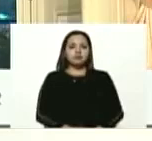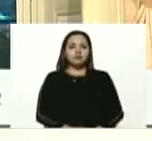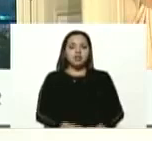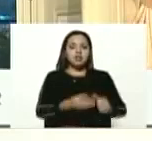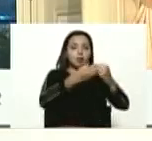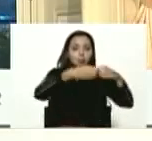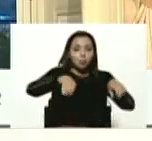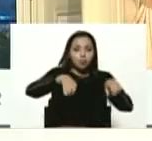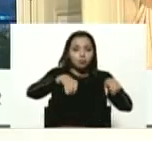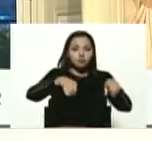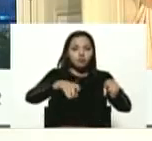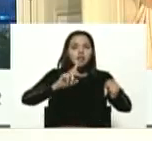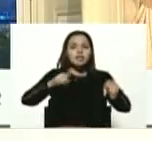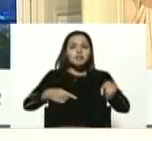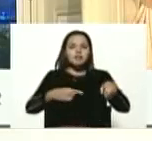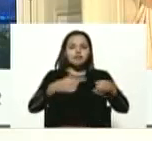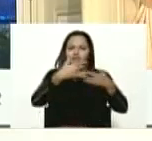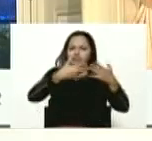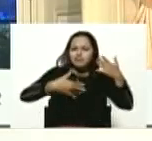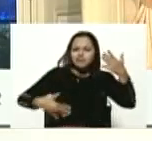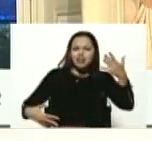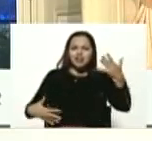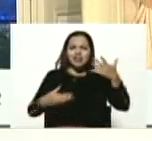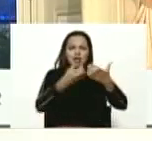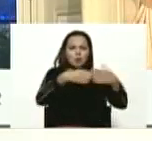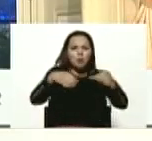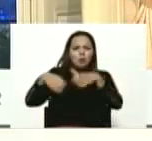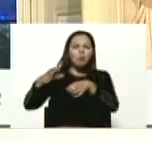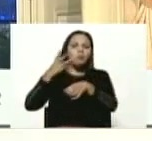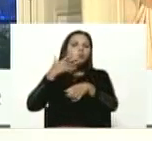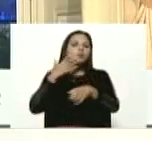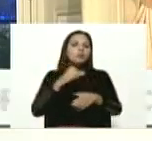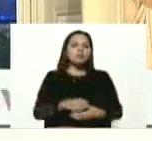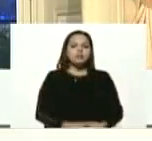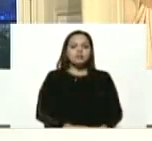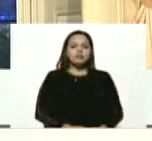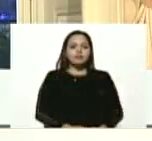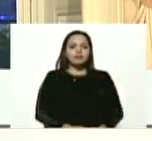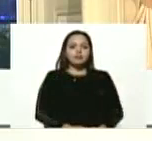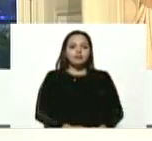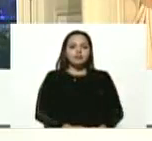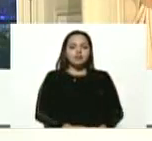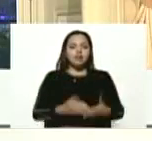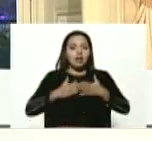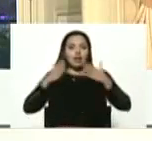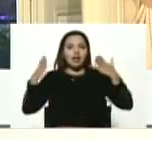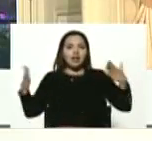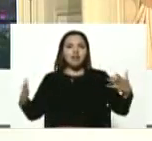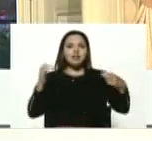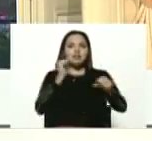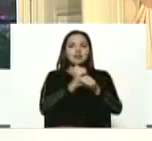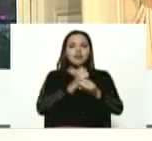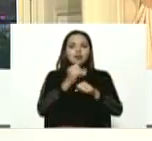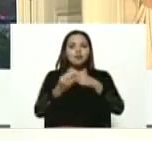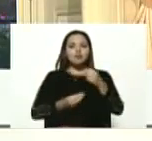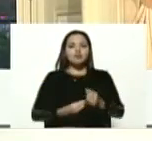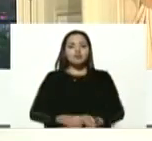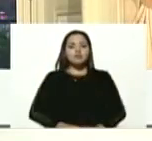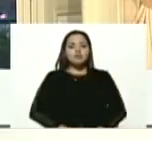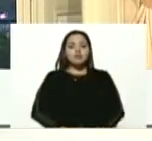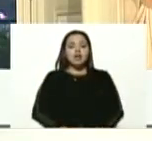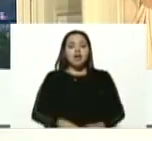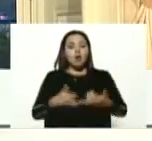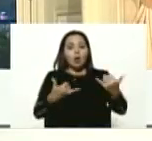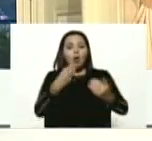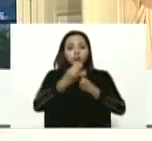huevo y los derivados de la producción de huevo a escala, a gran escala. Y ahora vamos a hacer una